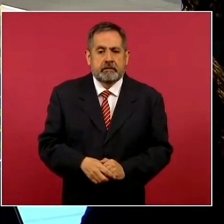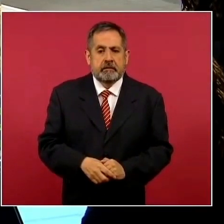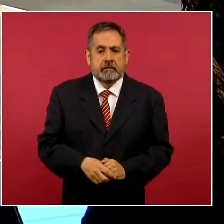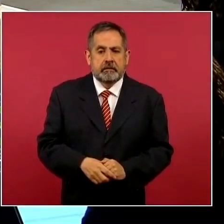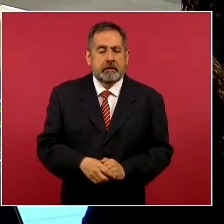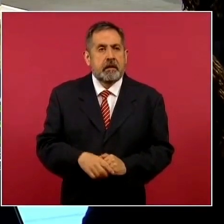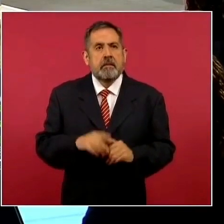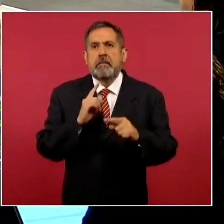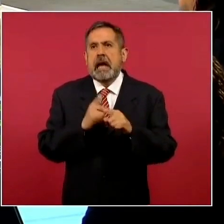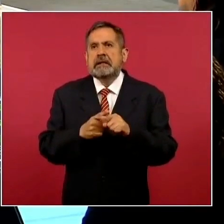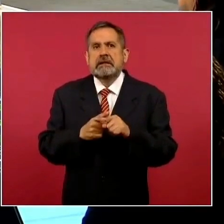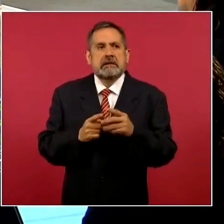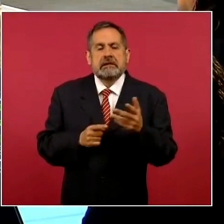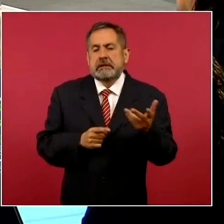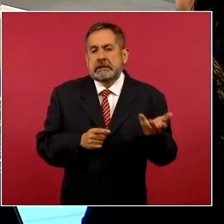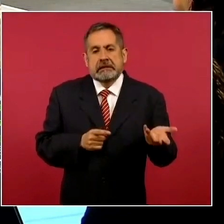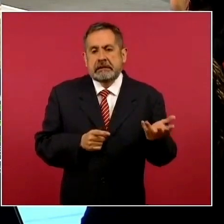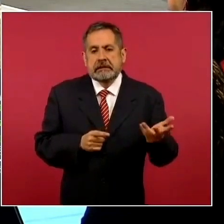Agréguenle